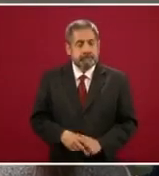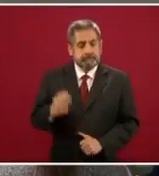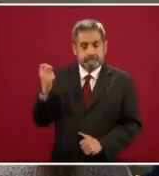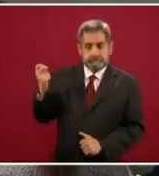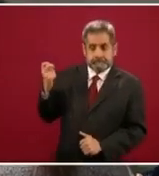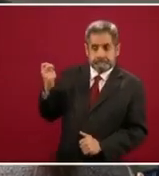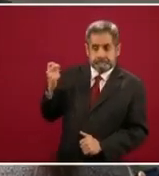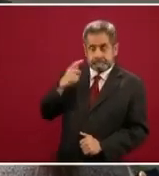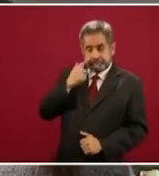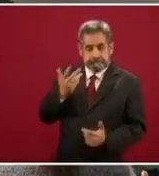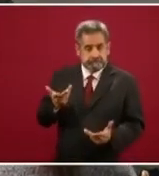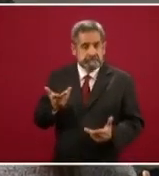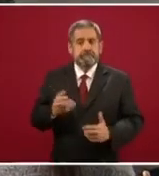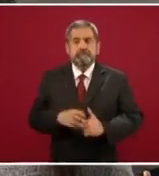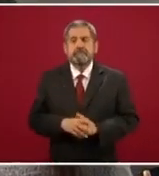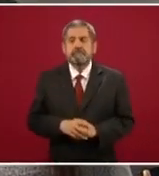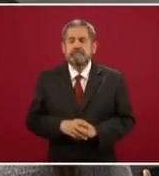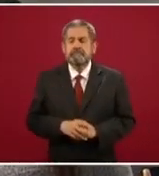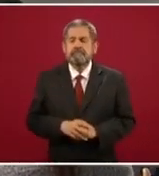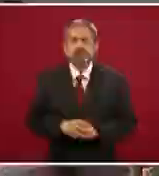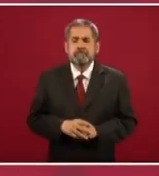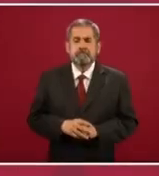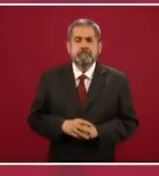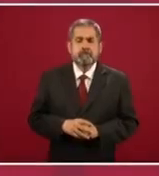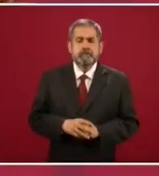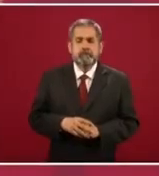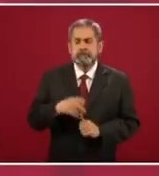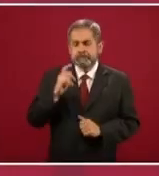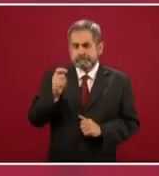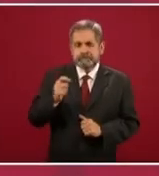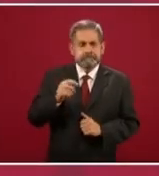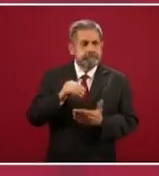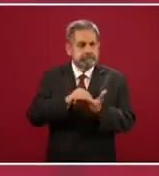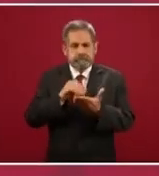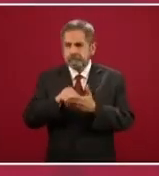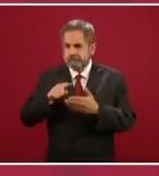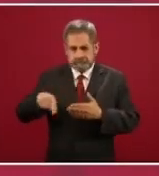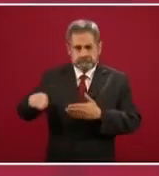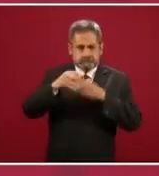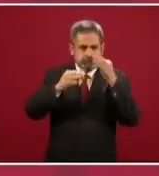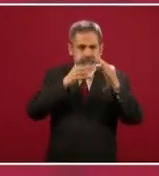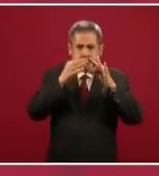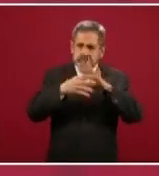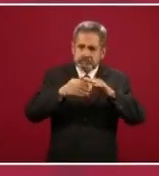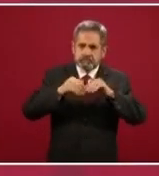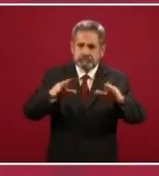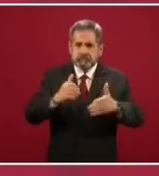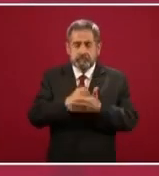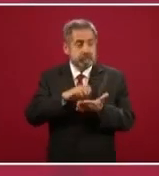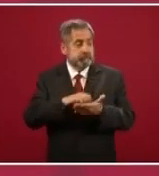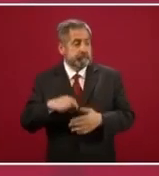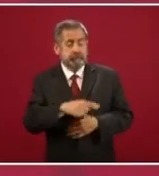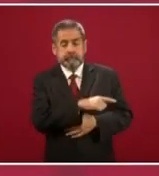Entonces, y que sigan ayudando los medios, por ejemplo, el